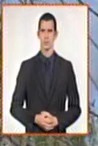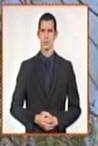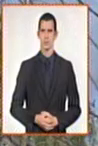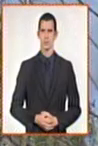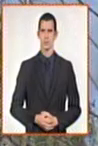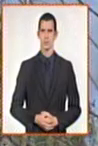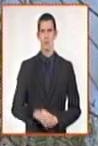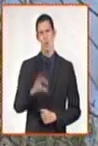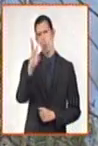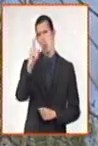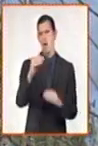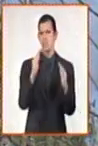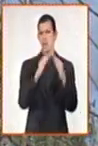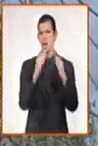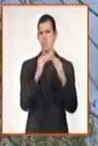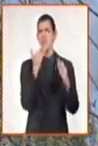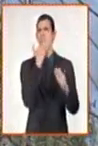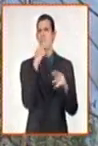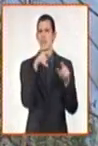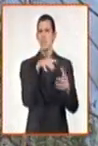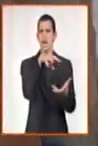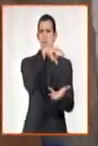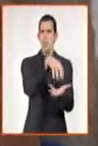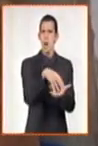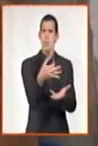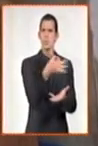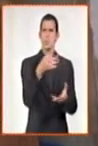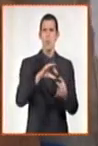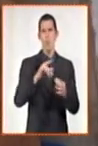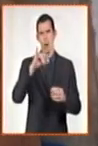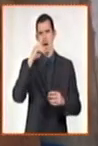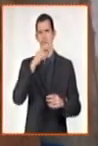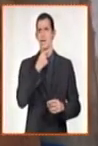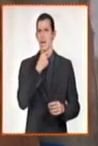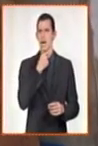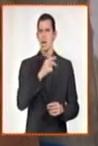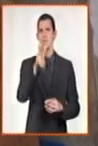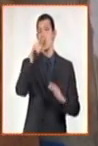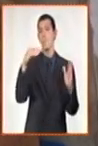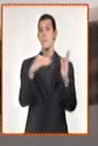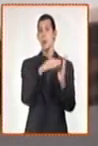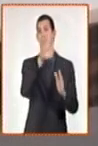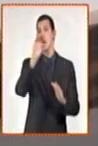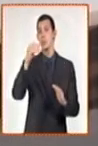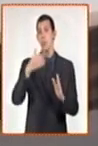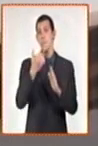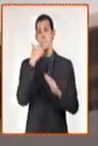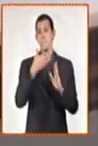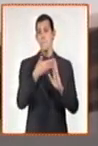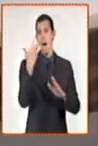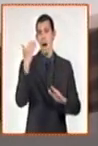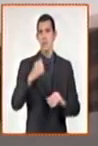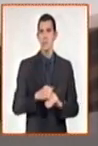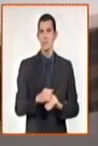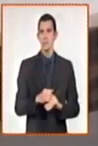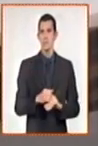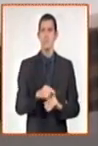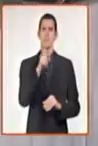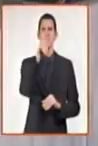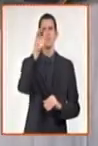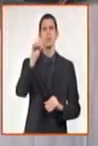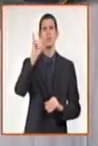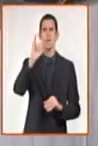2.453 viviendas fueron afectadas en el municipio de Guane tras el impacto de Ian. De ellas, 106 con